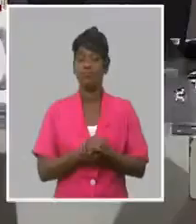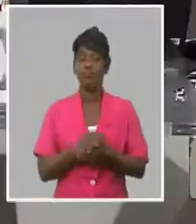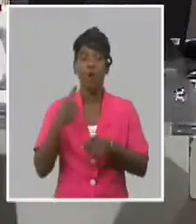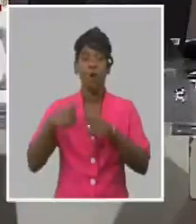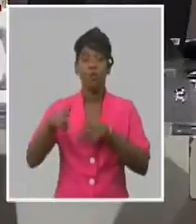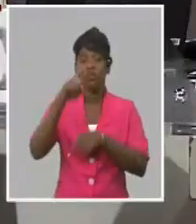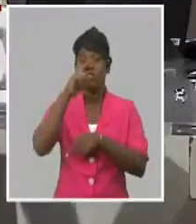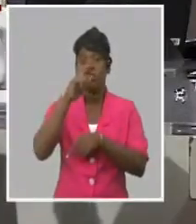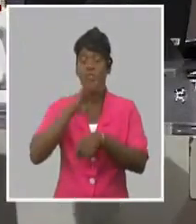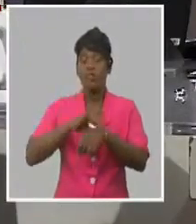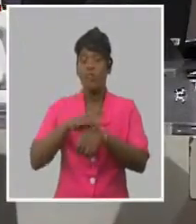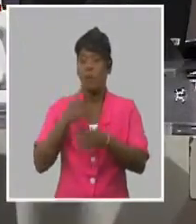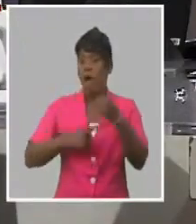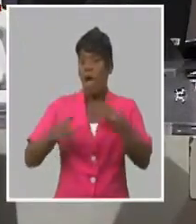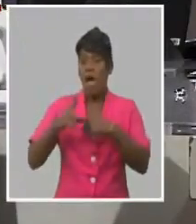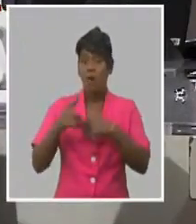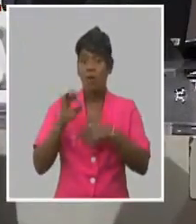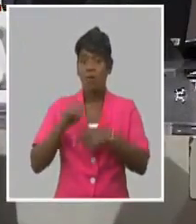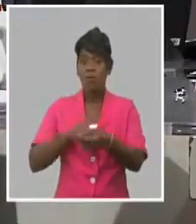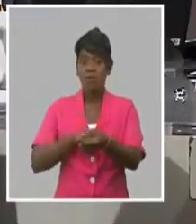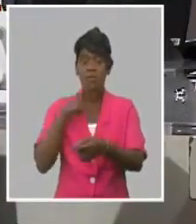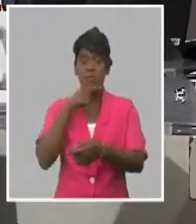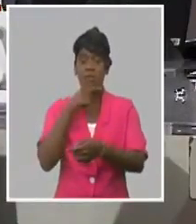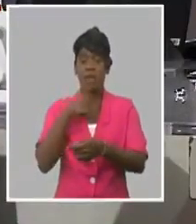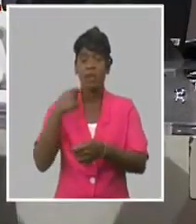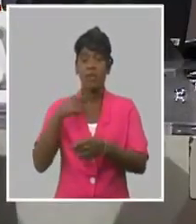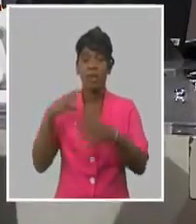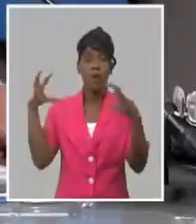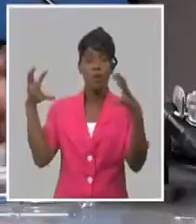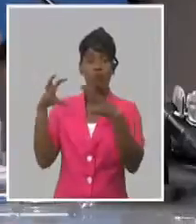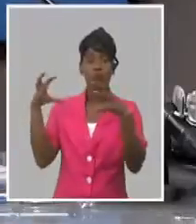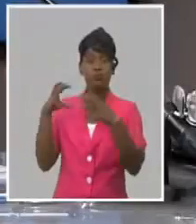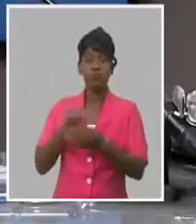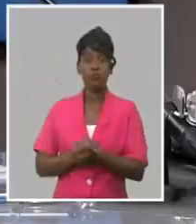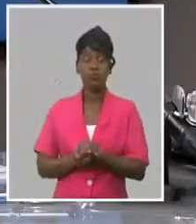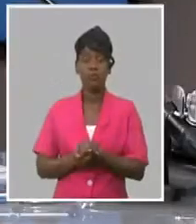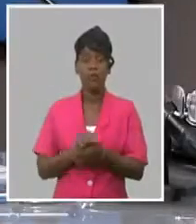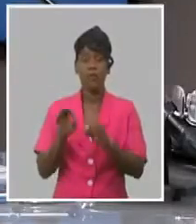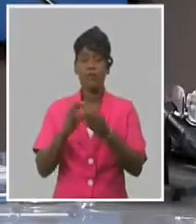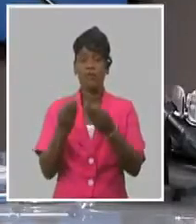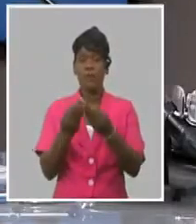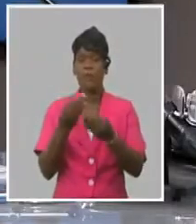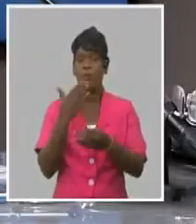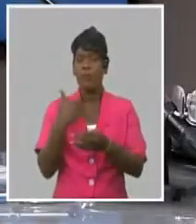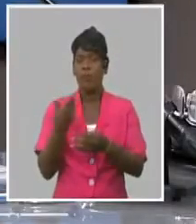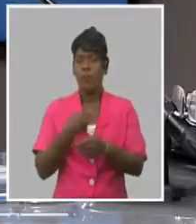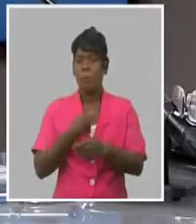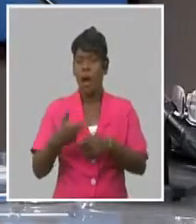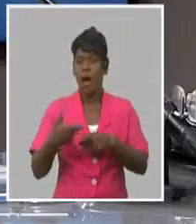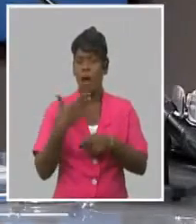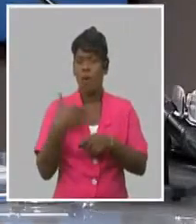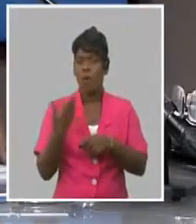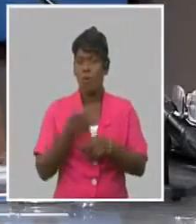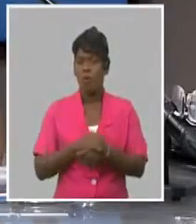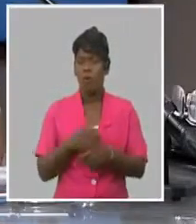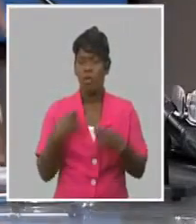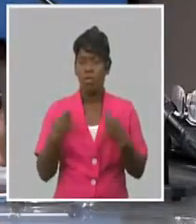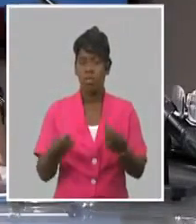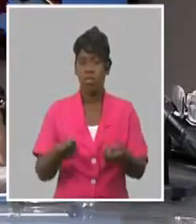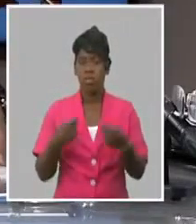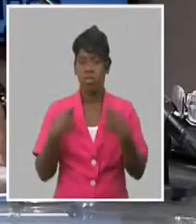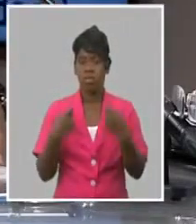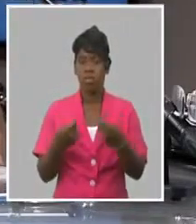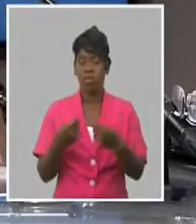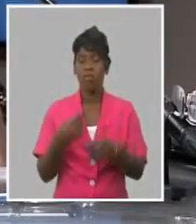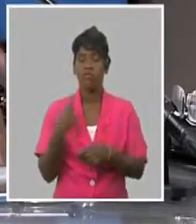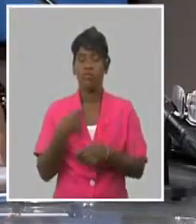día. Entonces no hay salario en la familia que eso lo soporte. Eso lo vamos a tener que seguir manteniendo. Pero es mejor